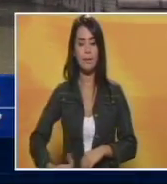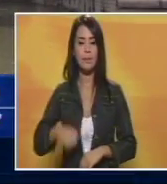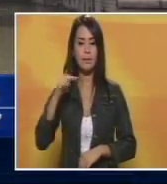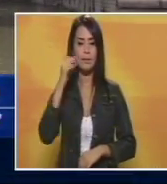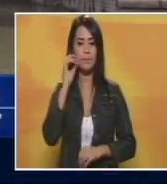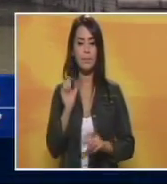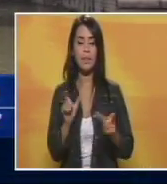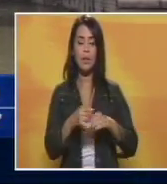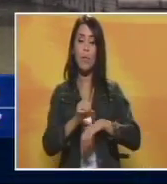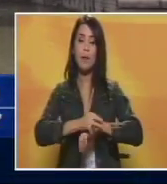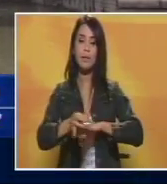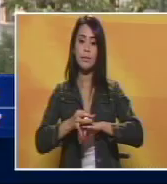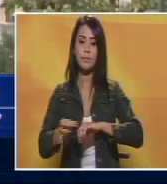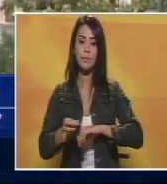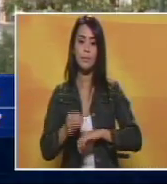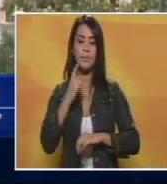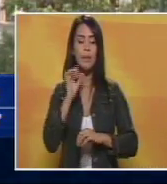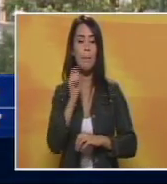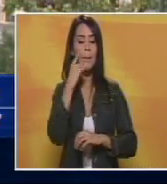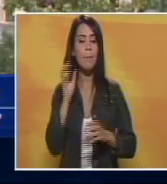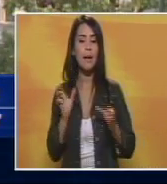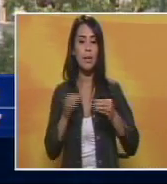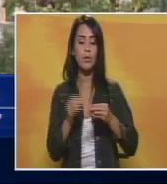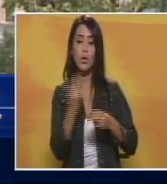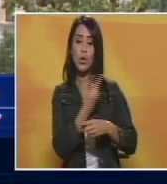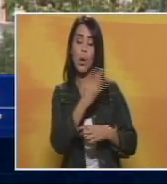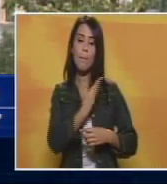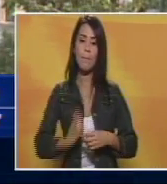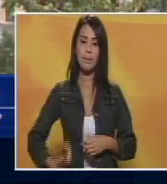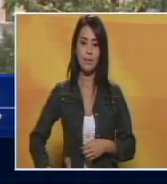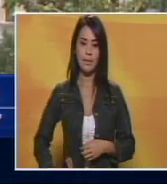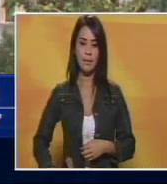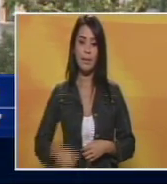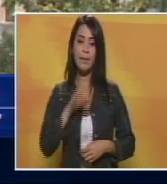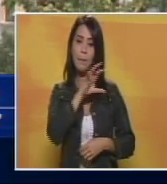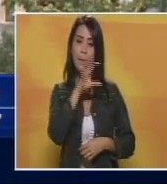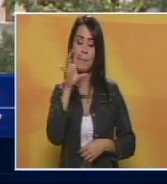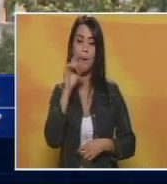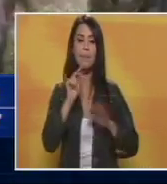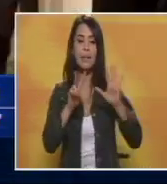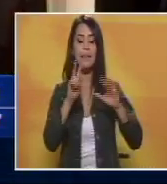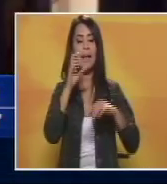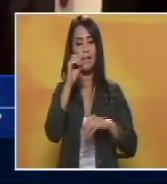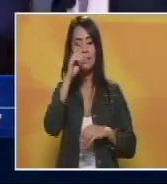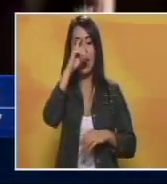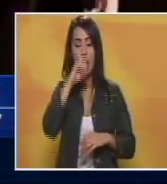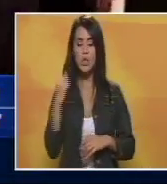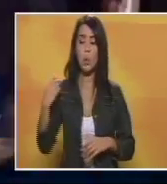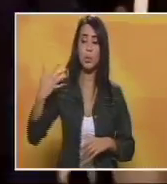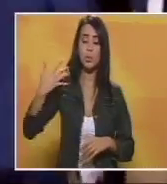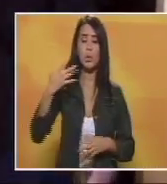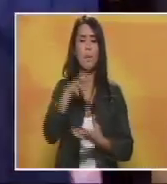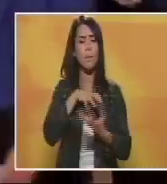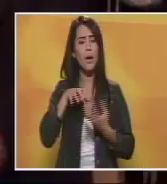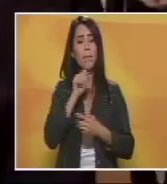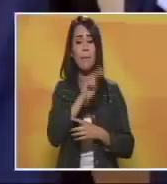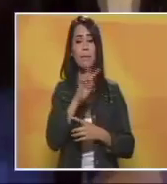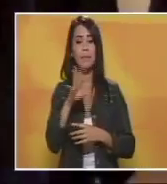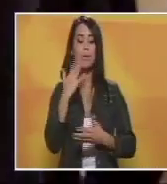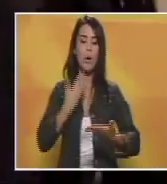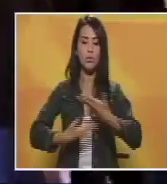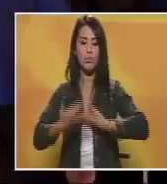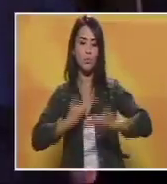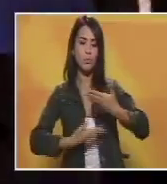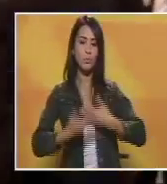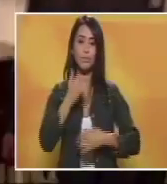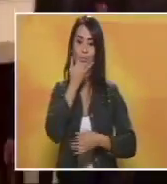Isla Sentosa, siendo la primera reunión entre los líderes de los dos países tras casi 70 años de confrontación y 25 años de